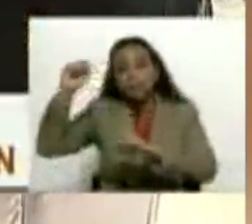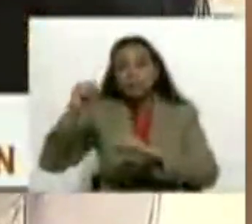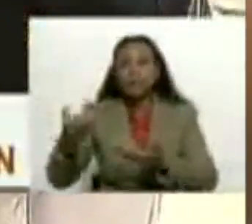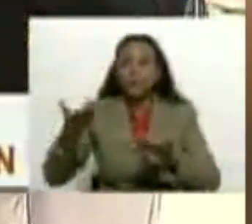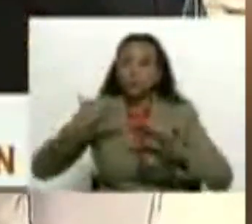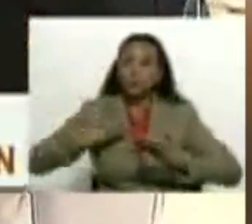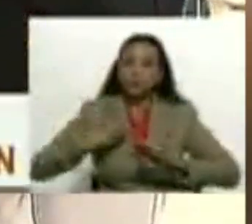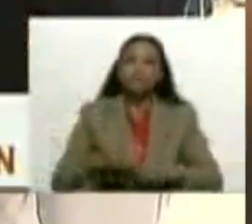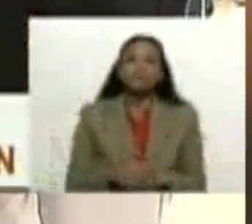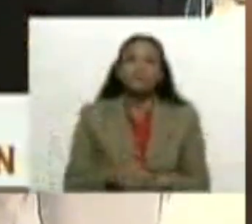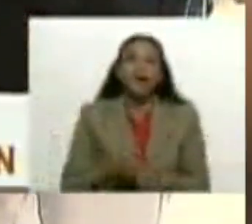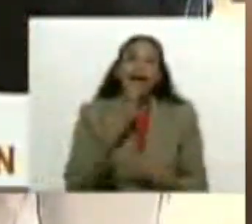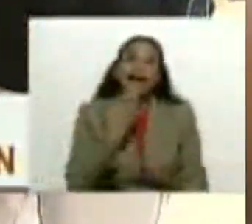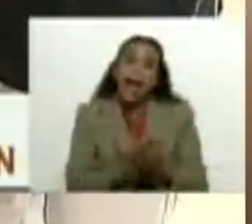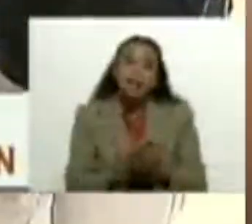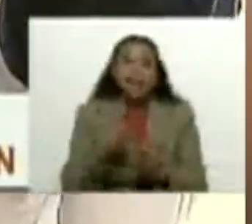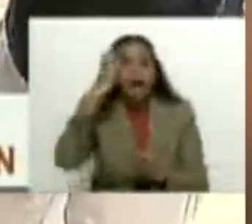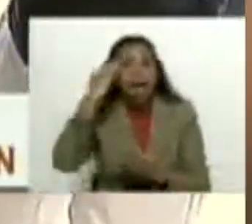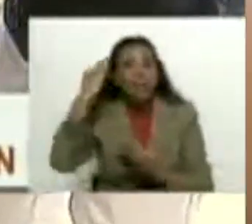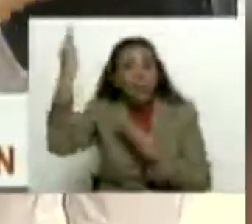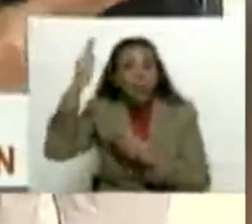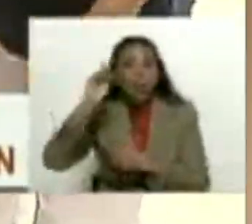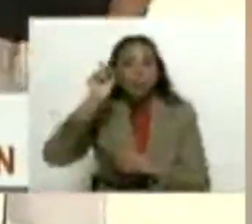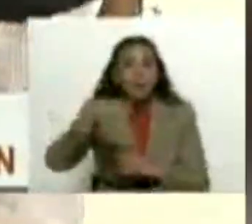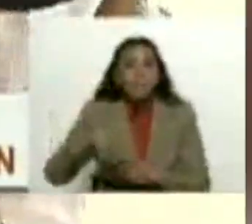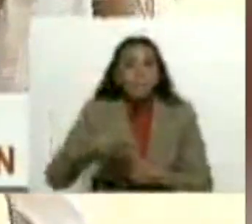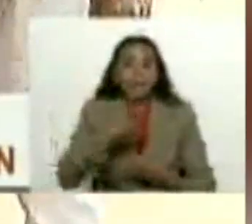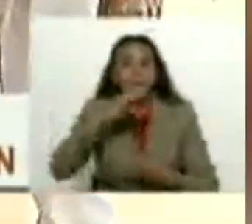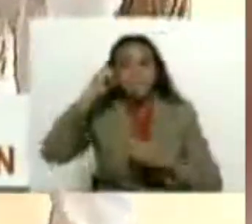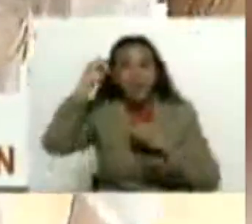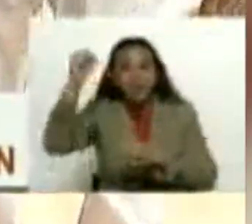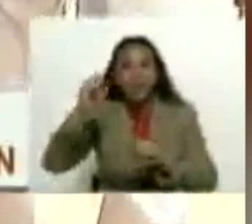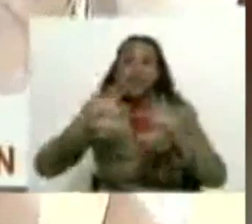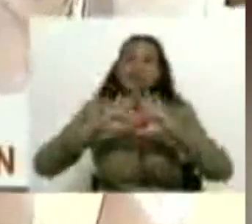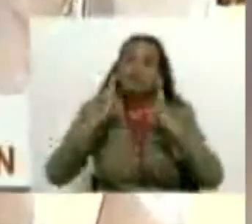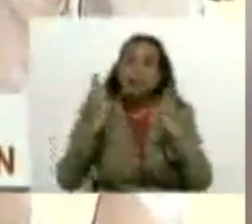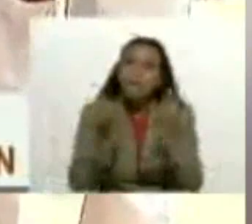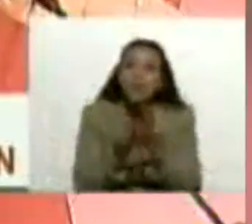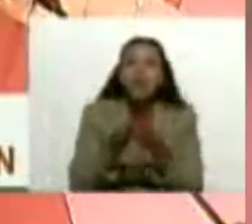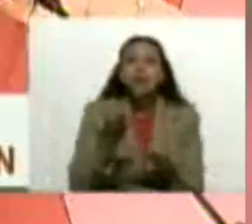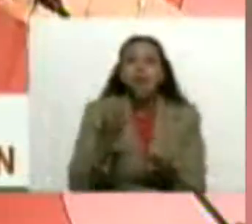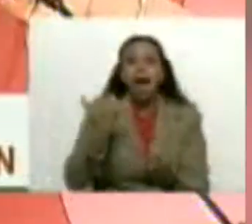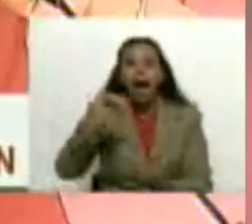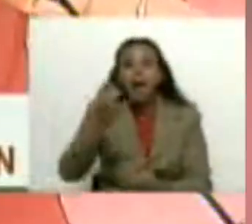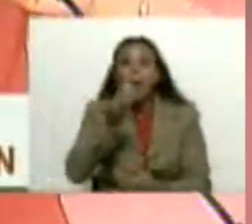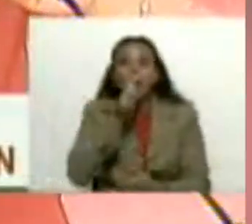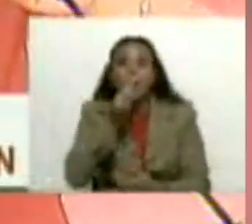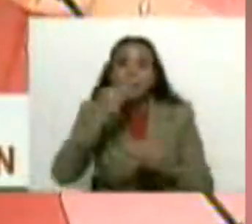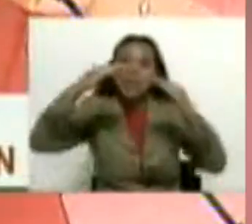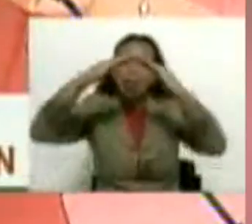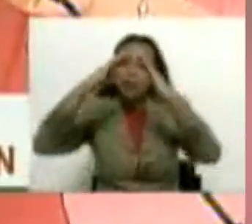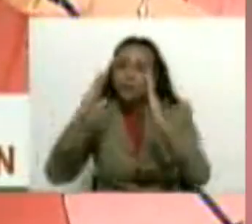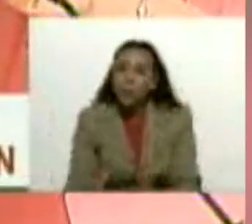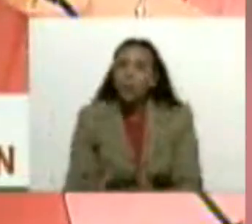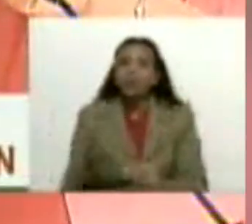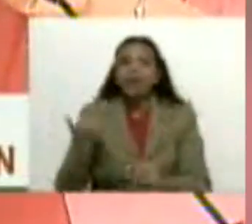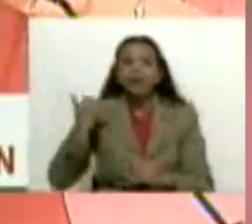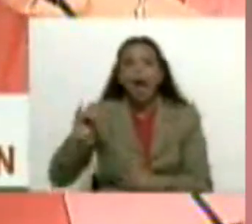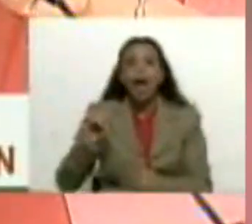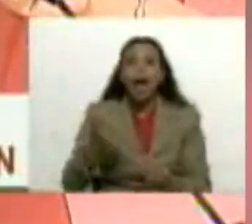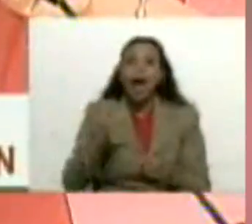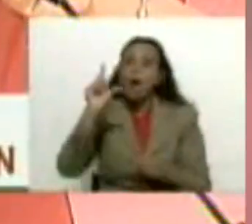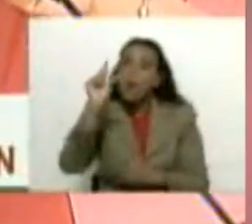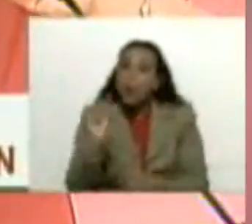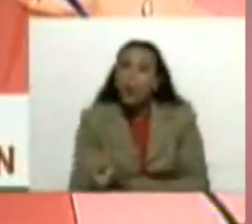Nicolás Maduro. Gracias a Dios y a él, hoy pues las familias van a tener un poco de alimento a muy